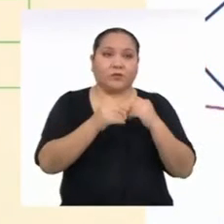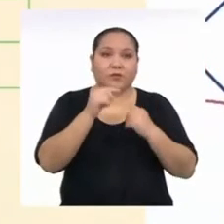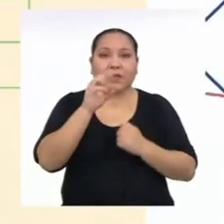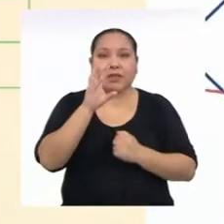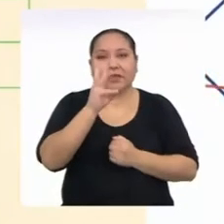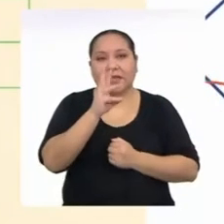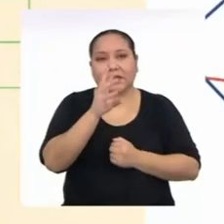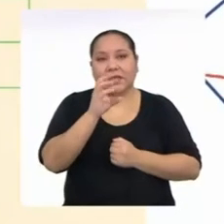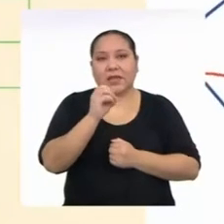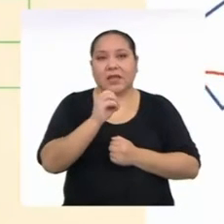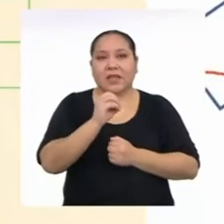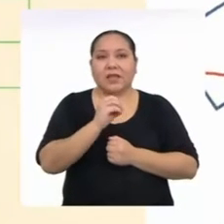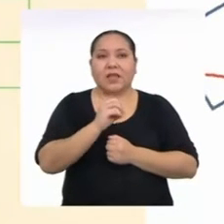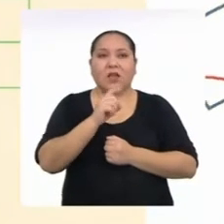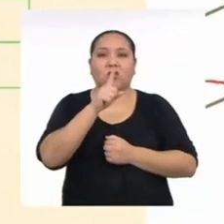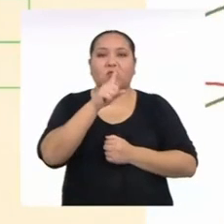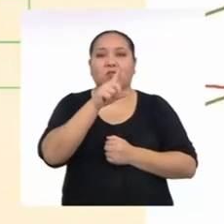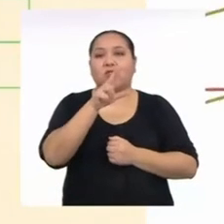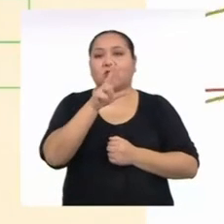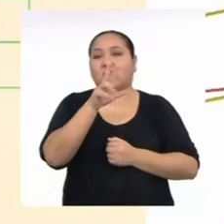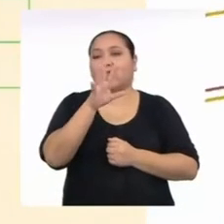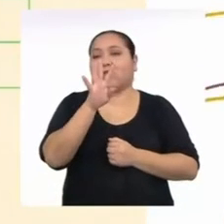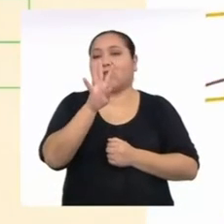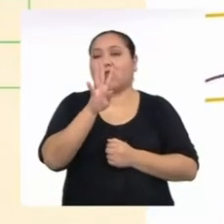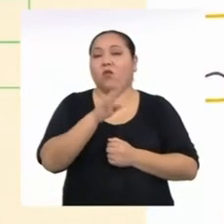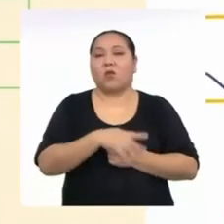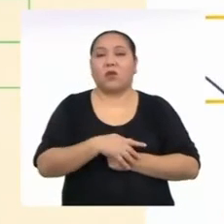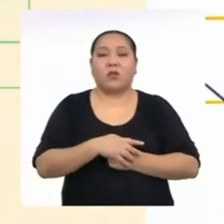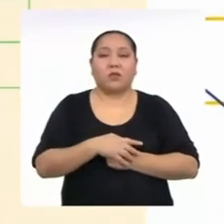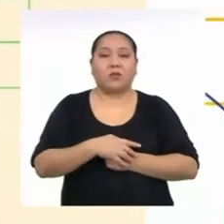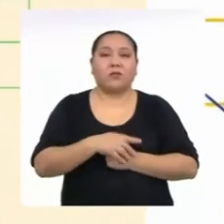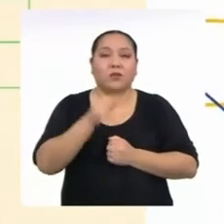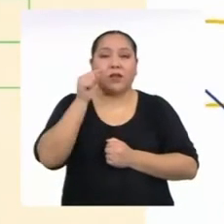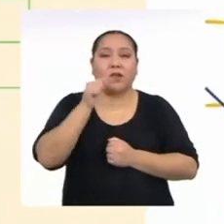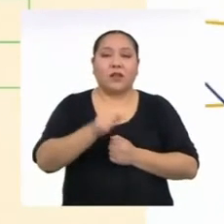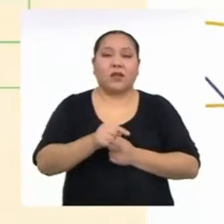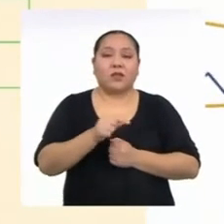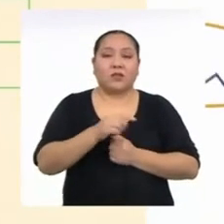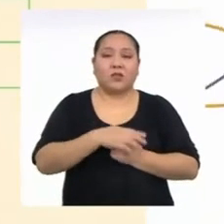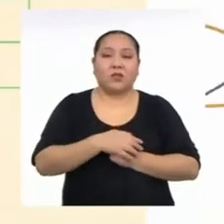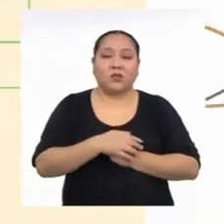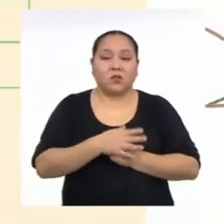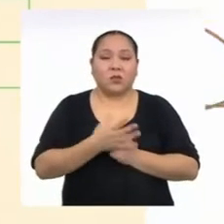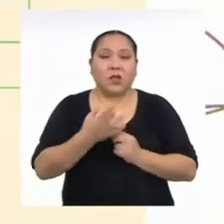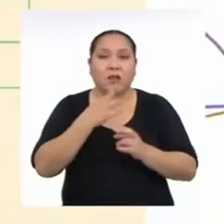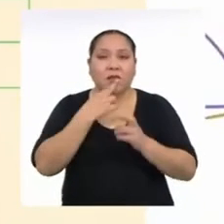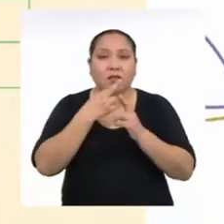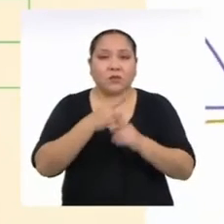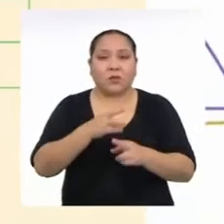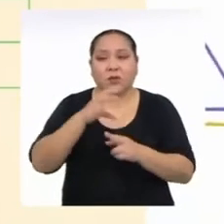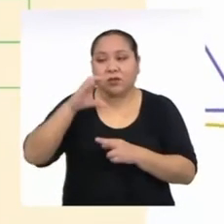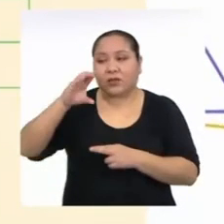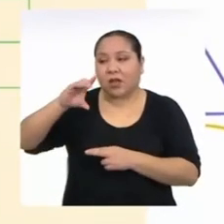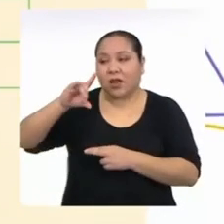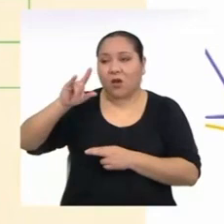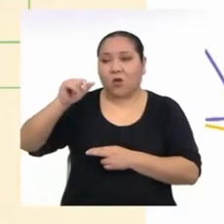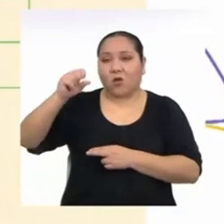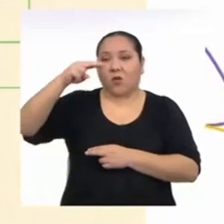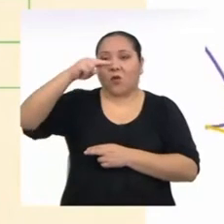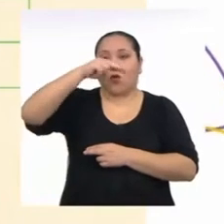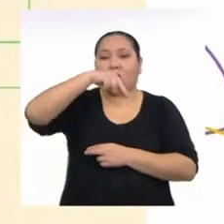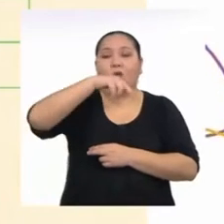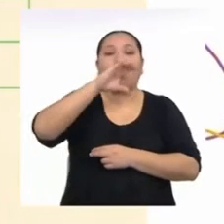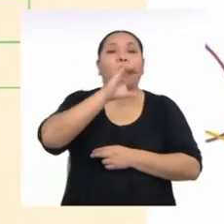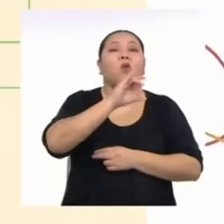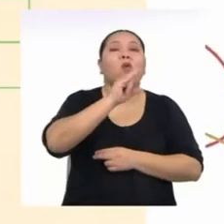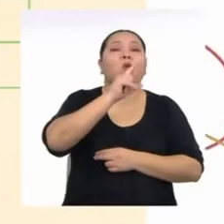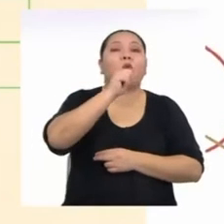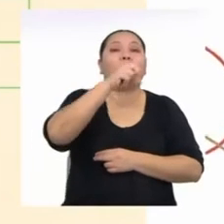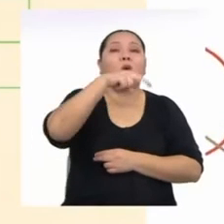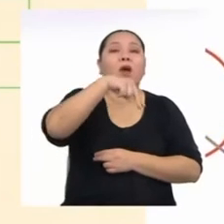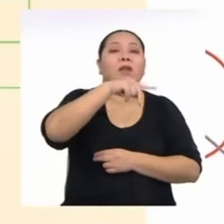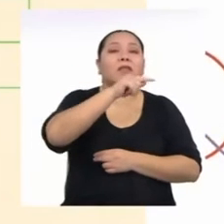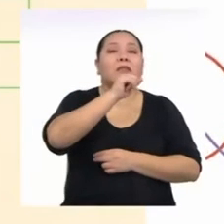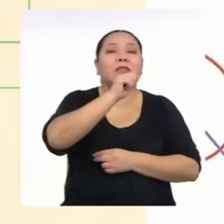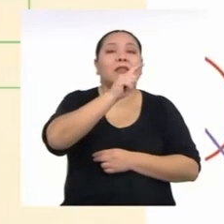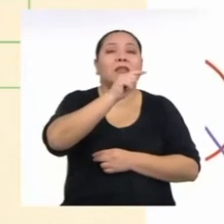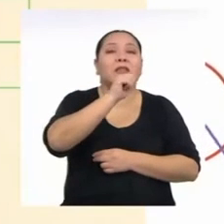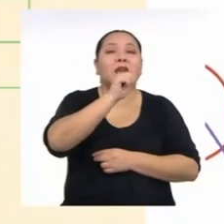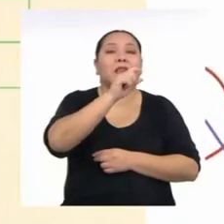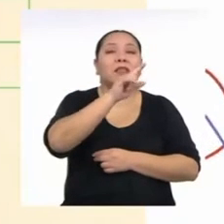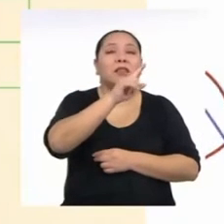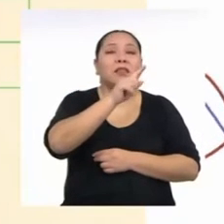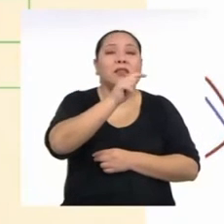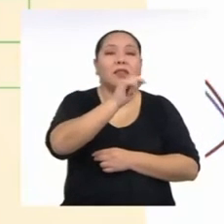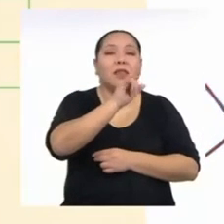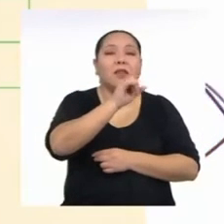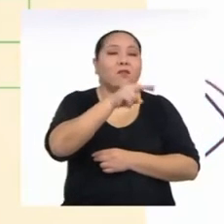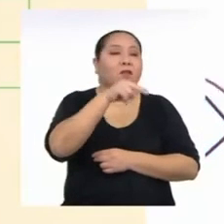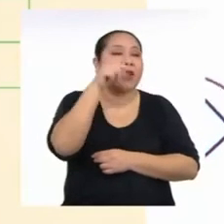60 o 134, por lo tanto es una variable cuantitativa. El peso de cada miembro de un salón también está dada